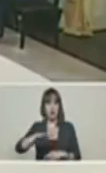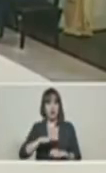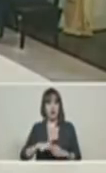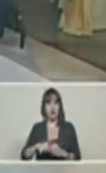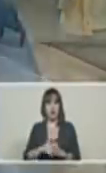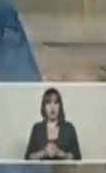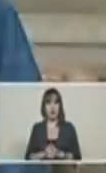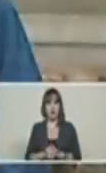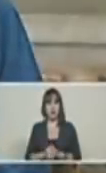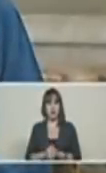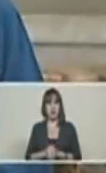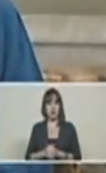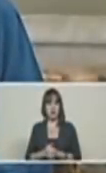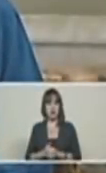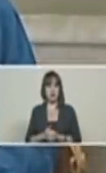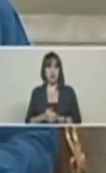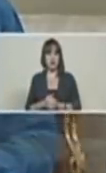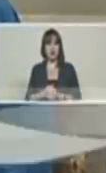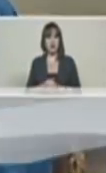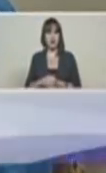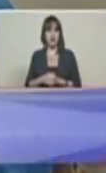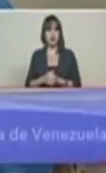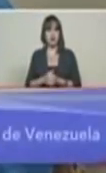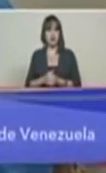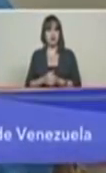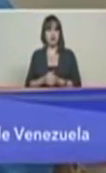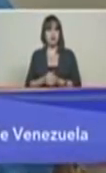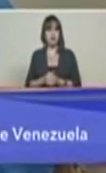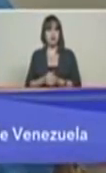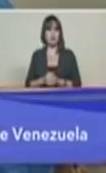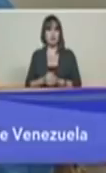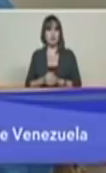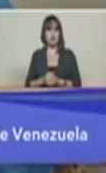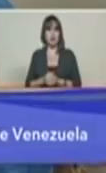Haga respetar al pueblo, ministro de Comercio, con la poderosa